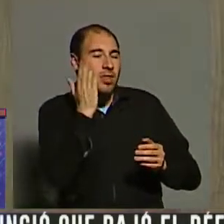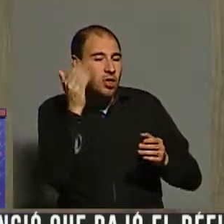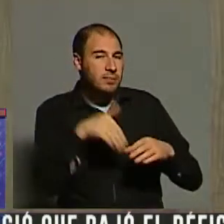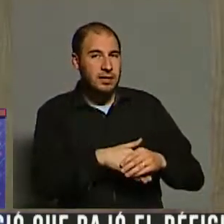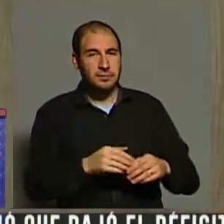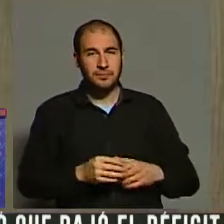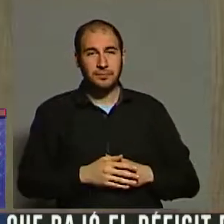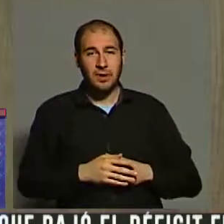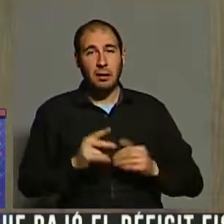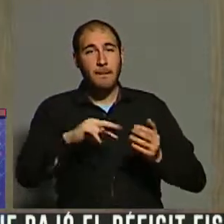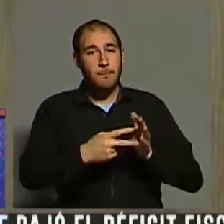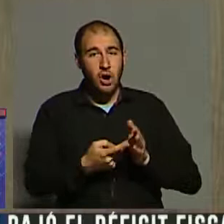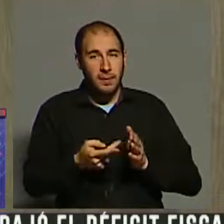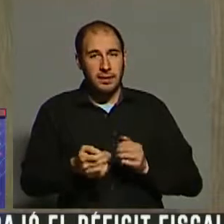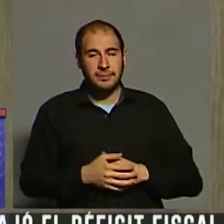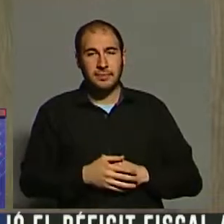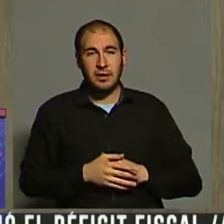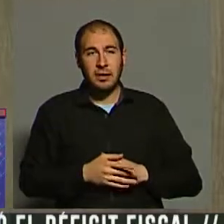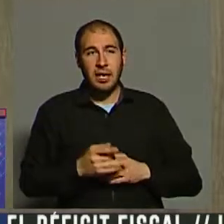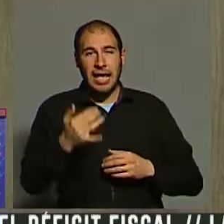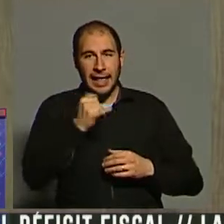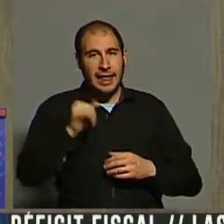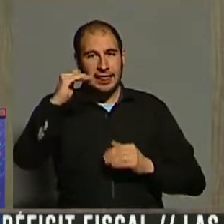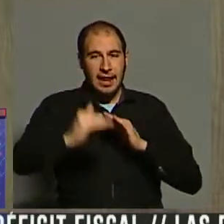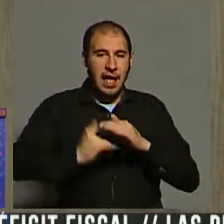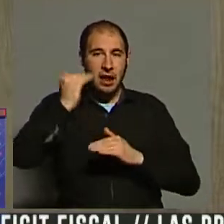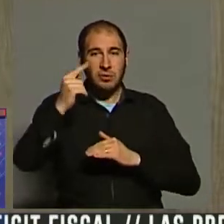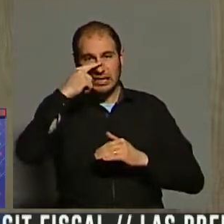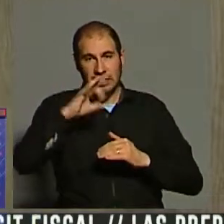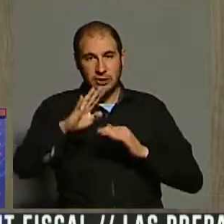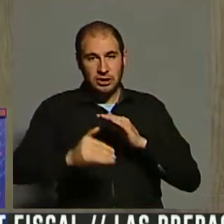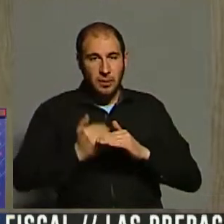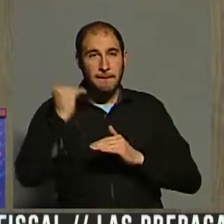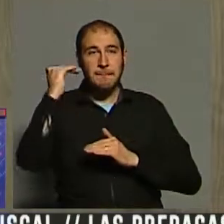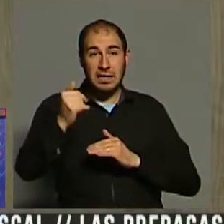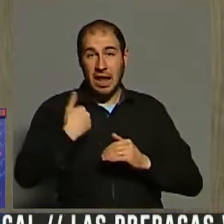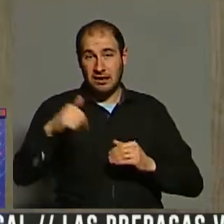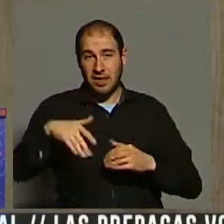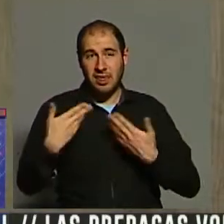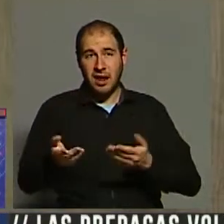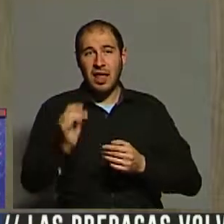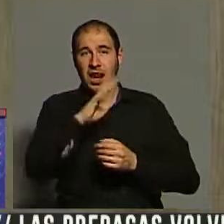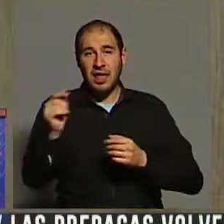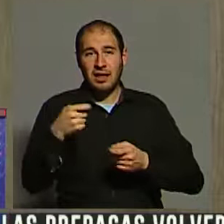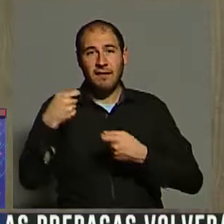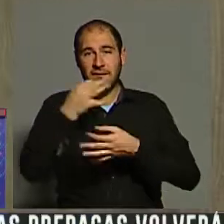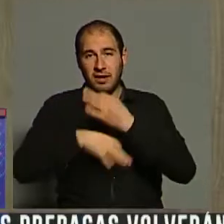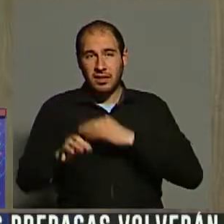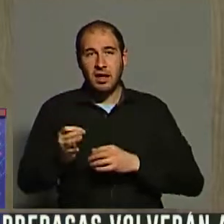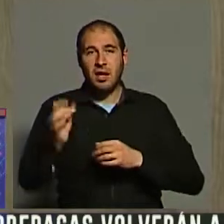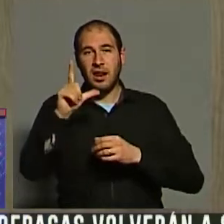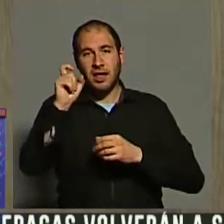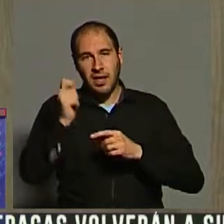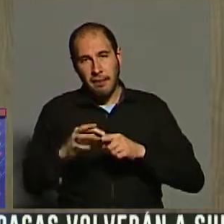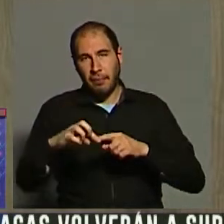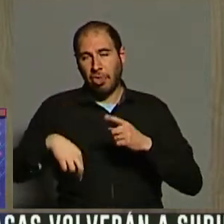el problema que tiene otorgar tasas por arriba del 70 por ciento como está dando argentina para las letras de liquidez las le cap